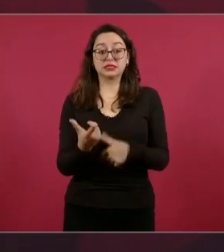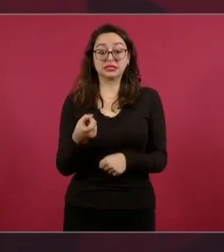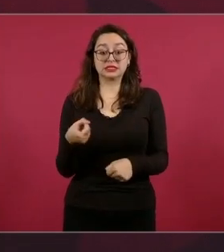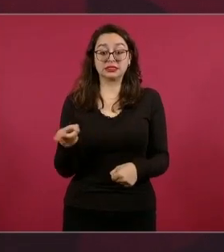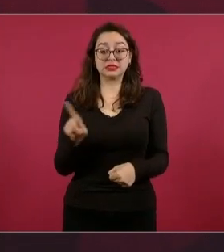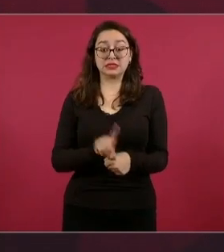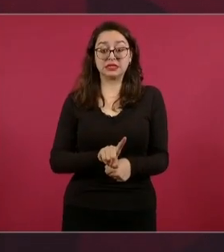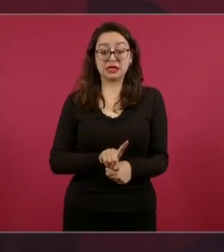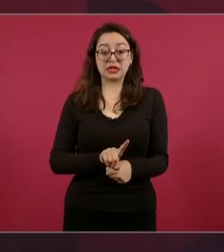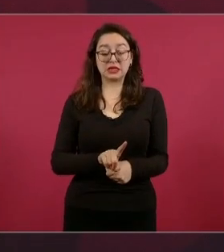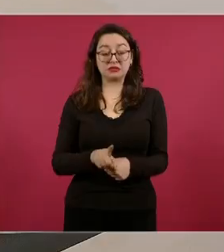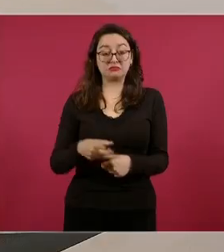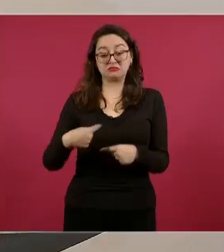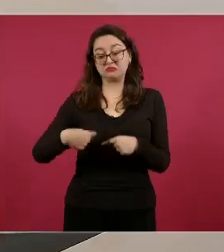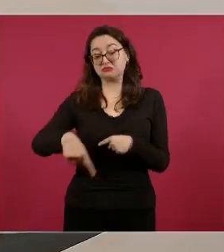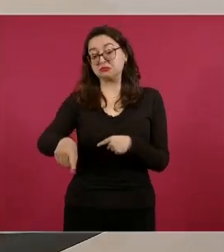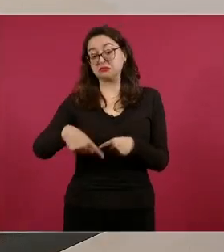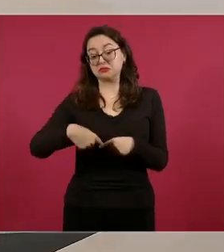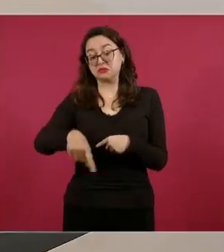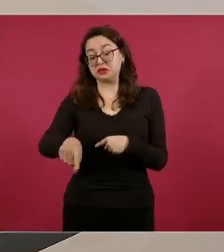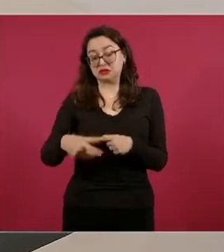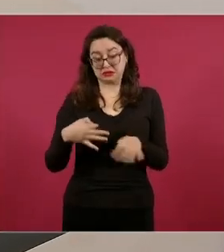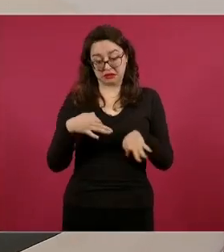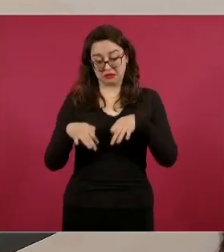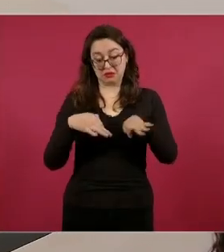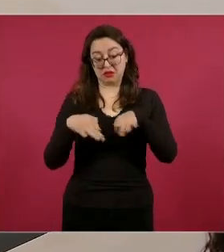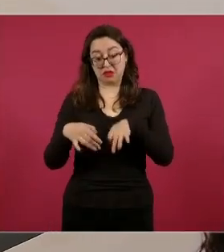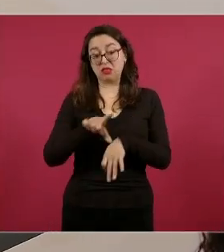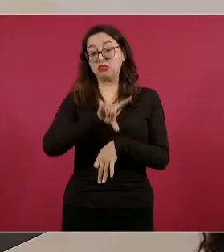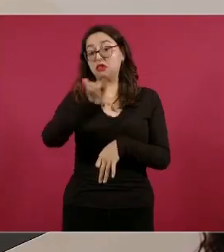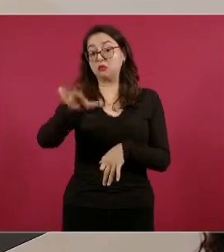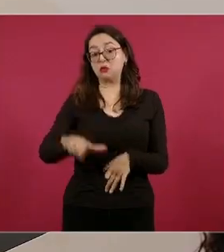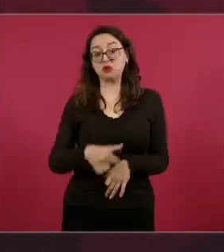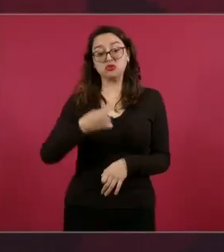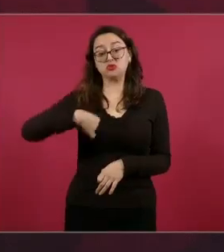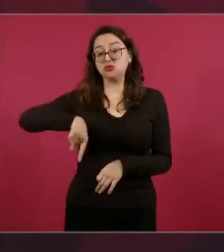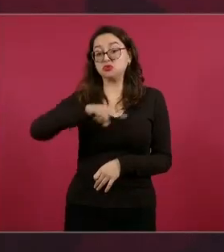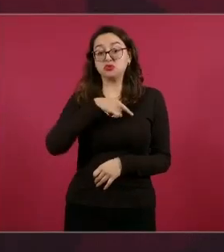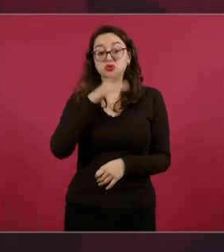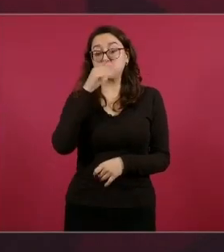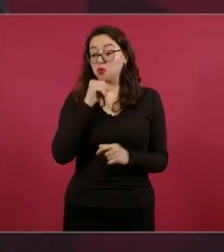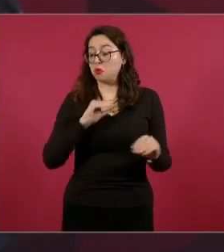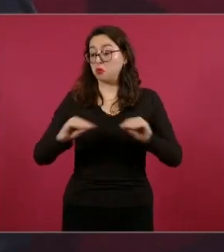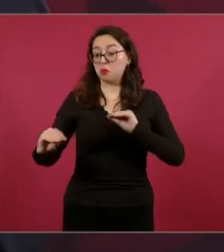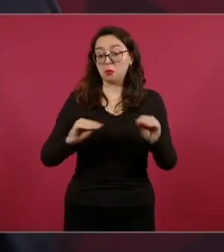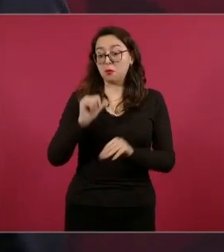nosotros no podemos inaugurar nada. Empieza la veda